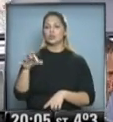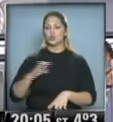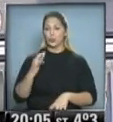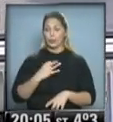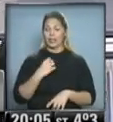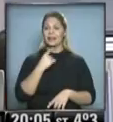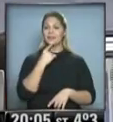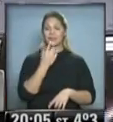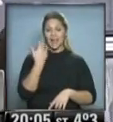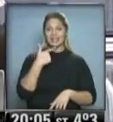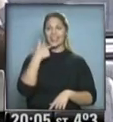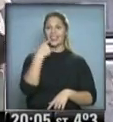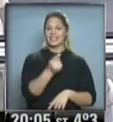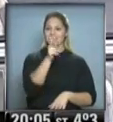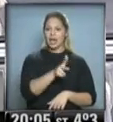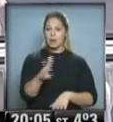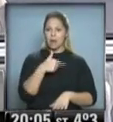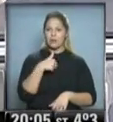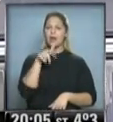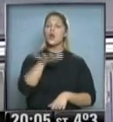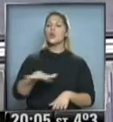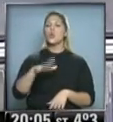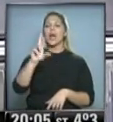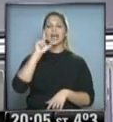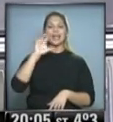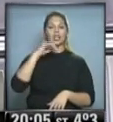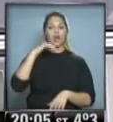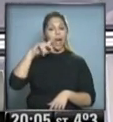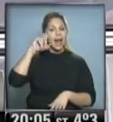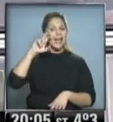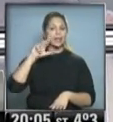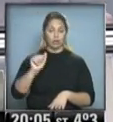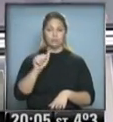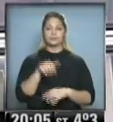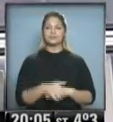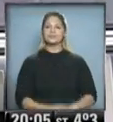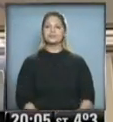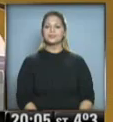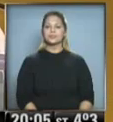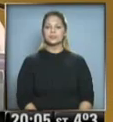el Papa Francisco en la recepción allí en Río de Janeiro, la palabra del sumo pontífice.